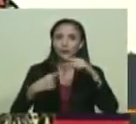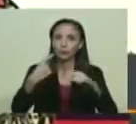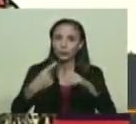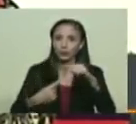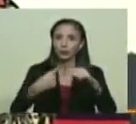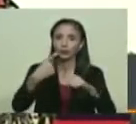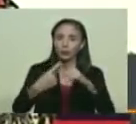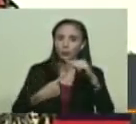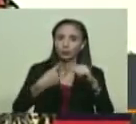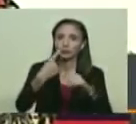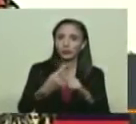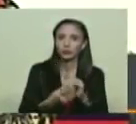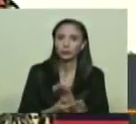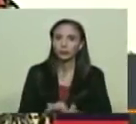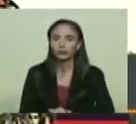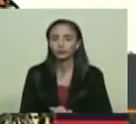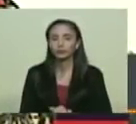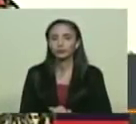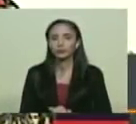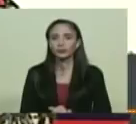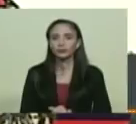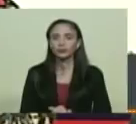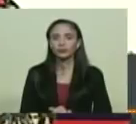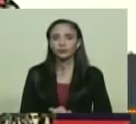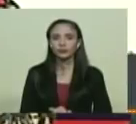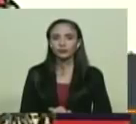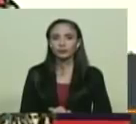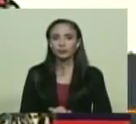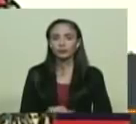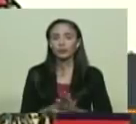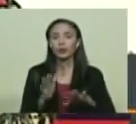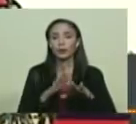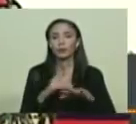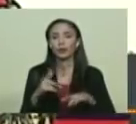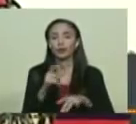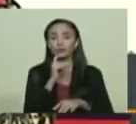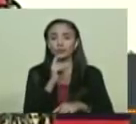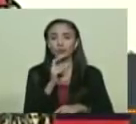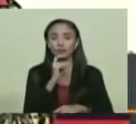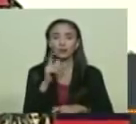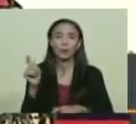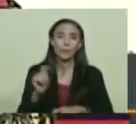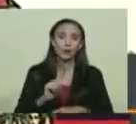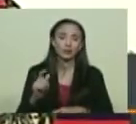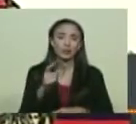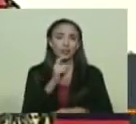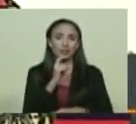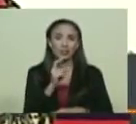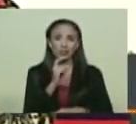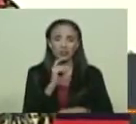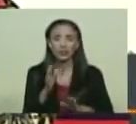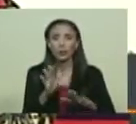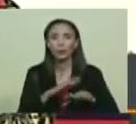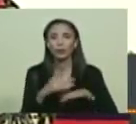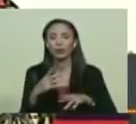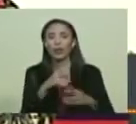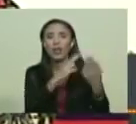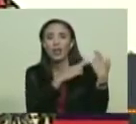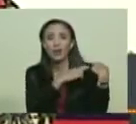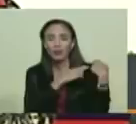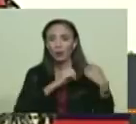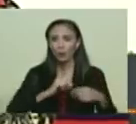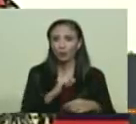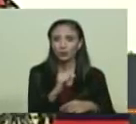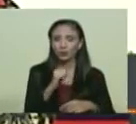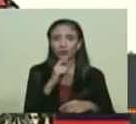de su llegada fue el más fuerte que yo creo que haya tenido cualquier jefe policial en